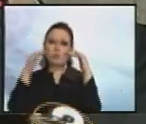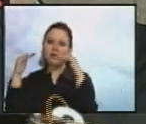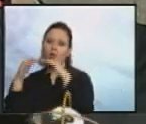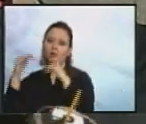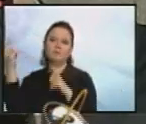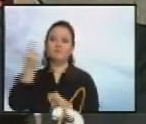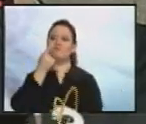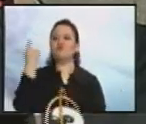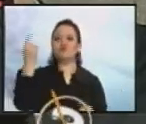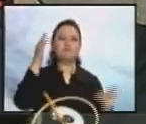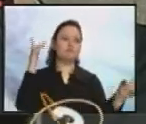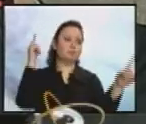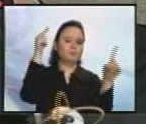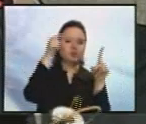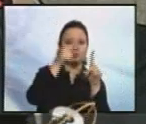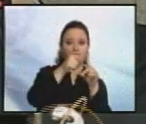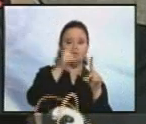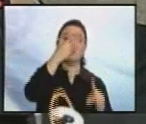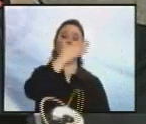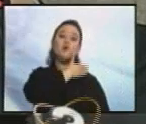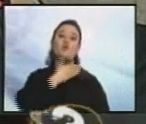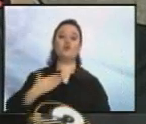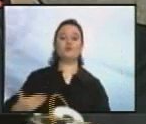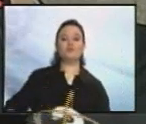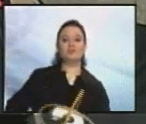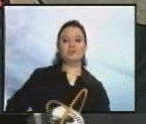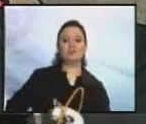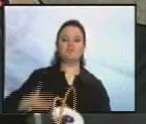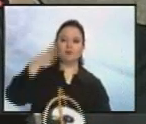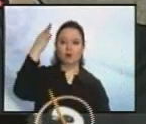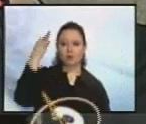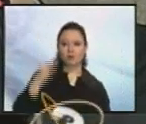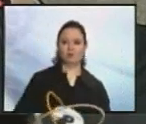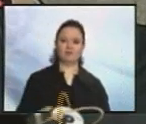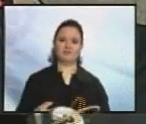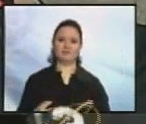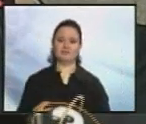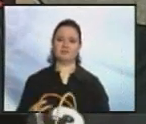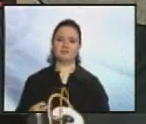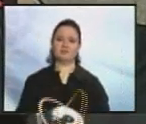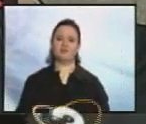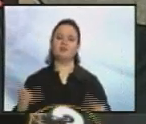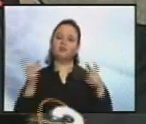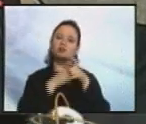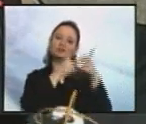mandato: gobernar con honradez y con decoro.